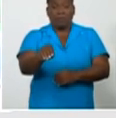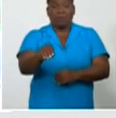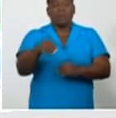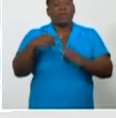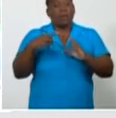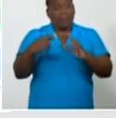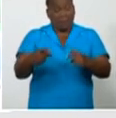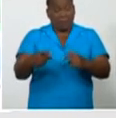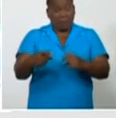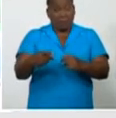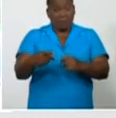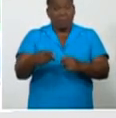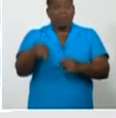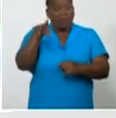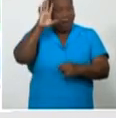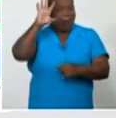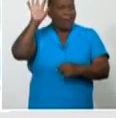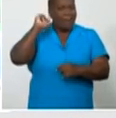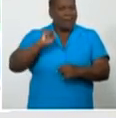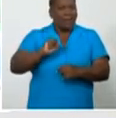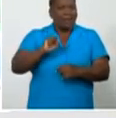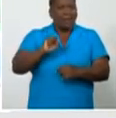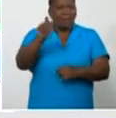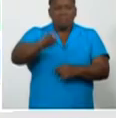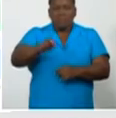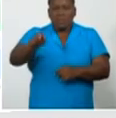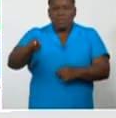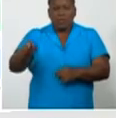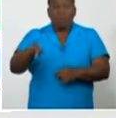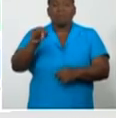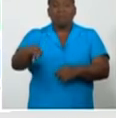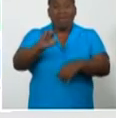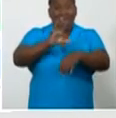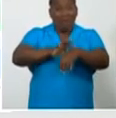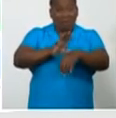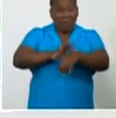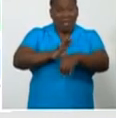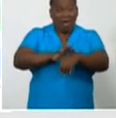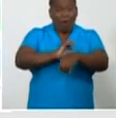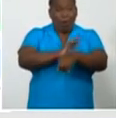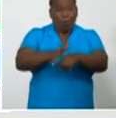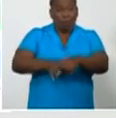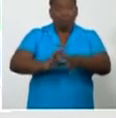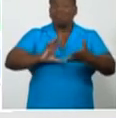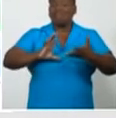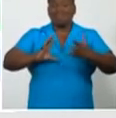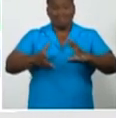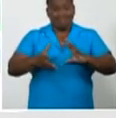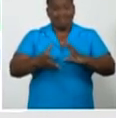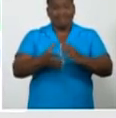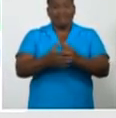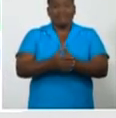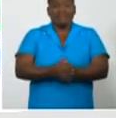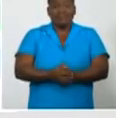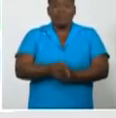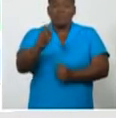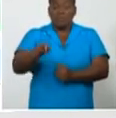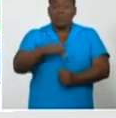de que esta enfermedad se complica, lamentablemente hace que personas